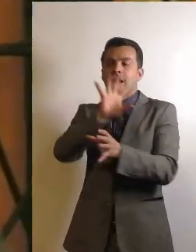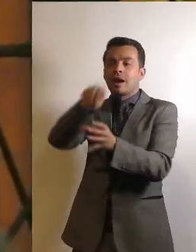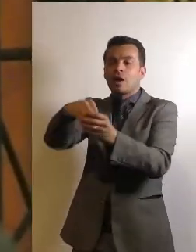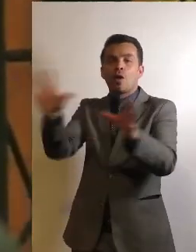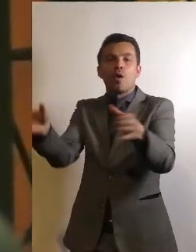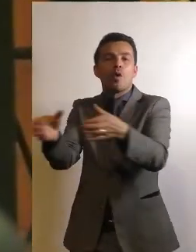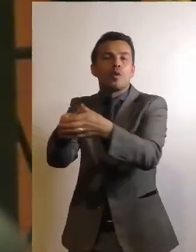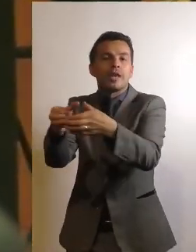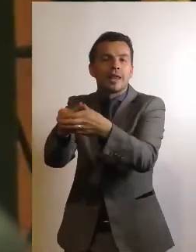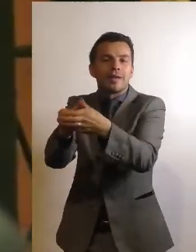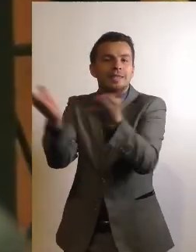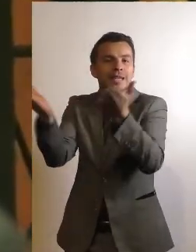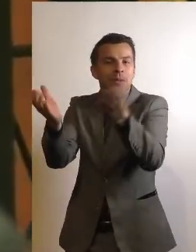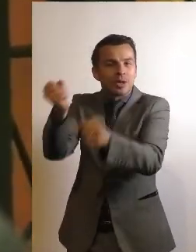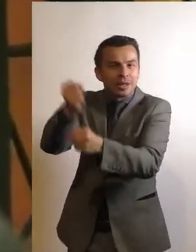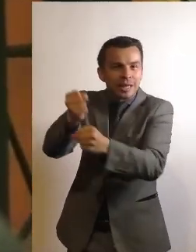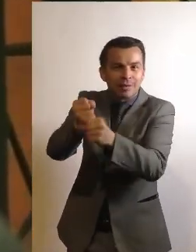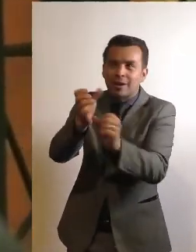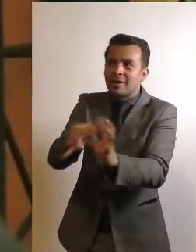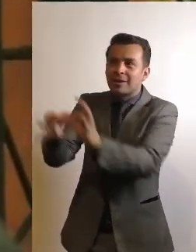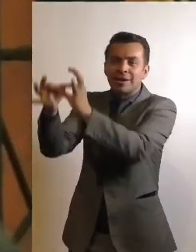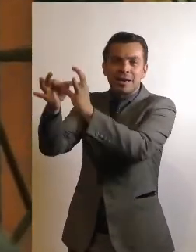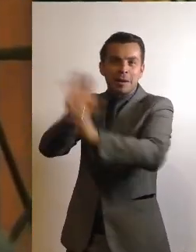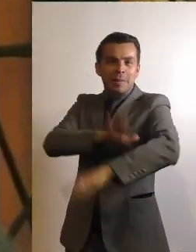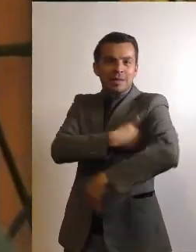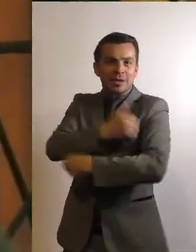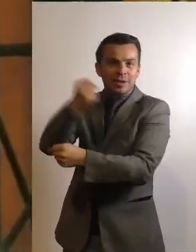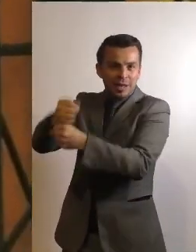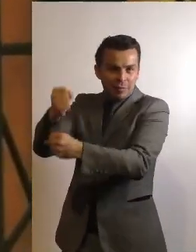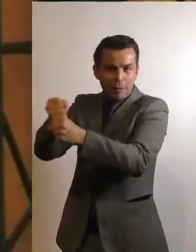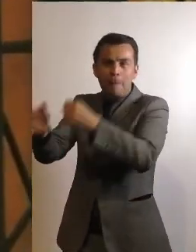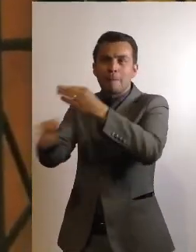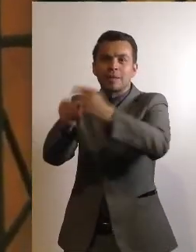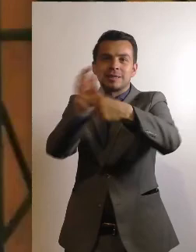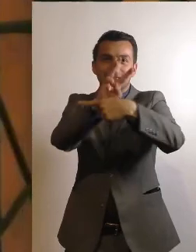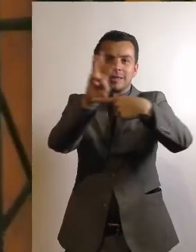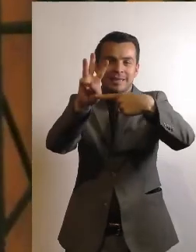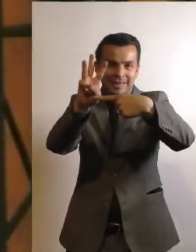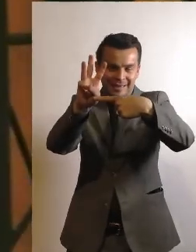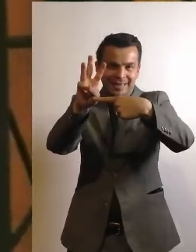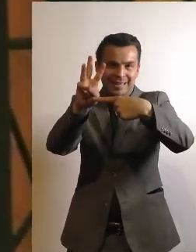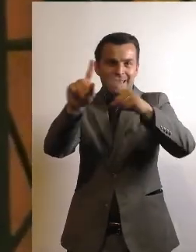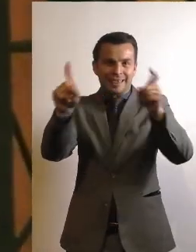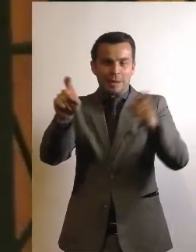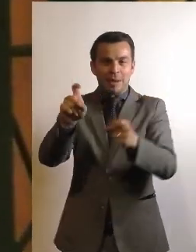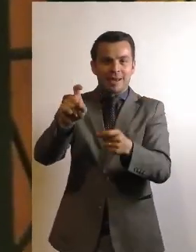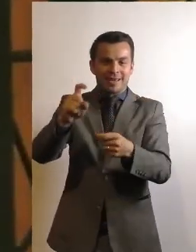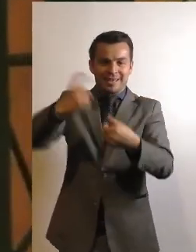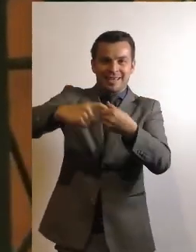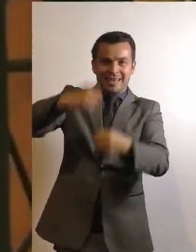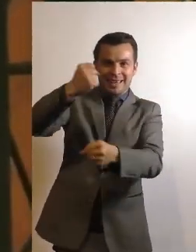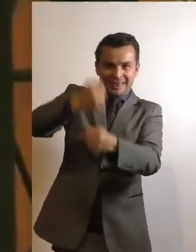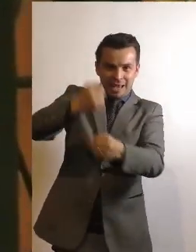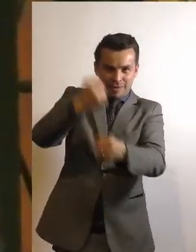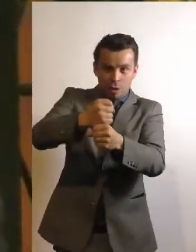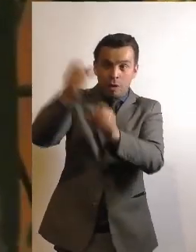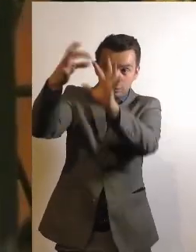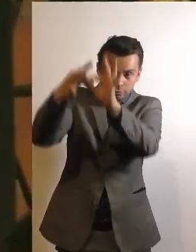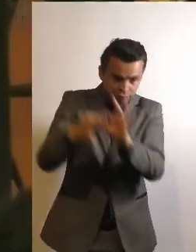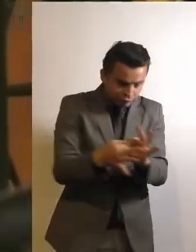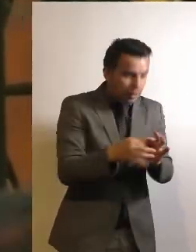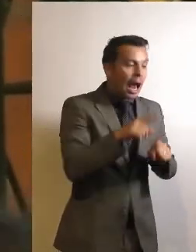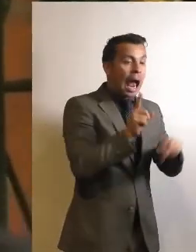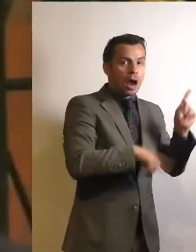del Ministerio de Trabajo, y en alianza con elempleo.com creamos un portal de empleo exclusivo para nuestra comunidad de estudiantes, egresados